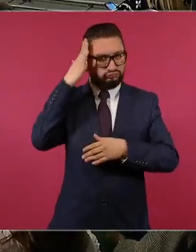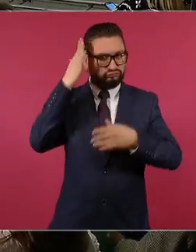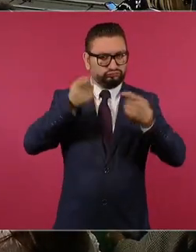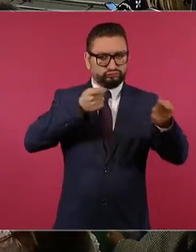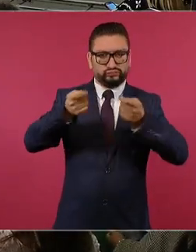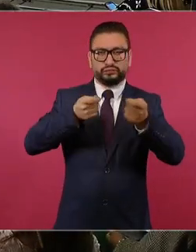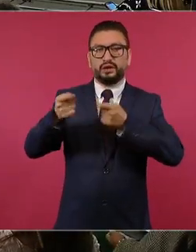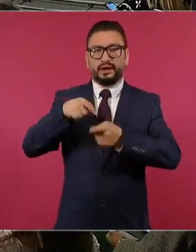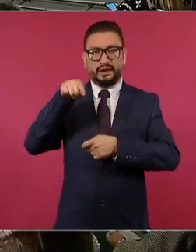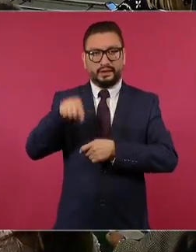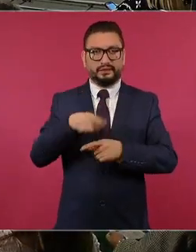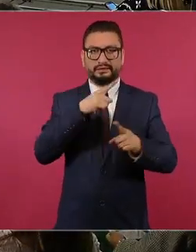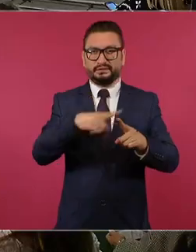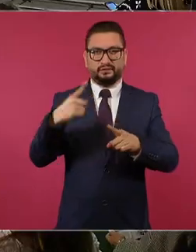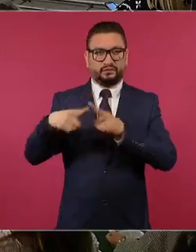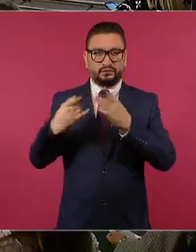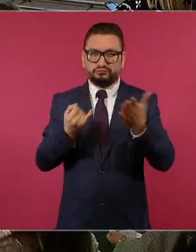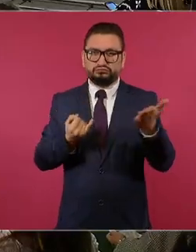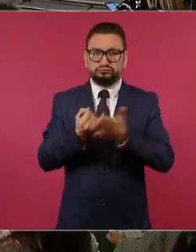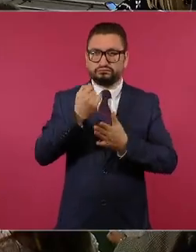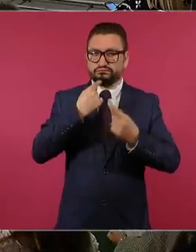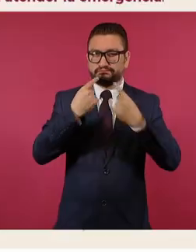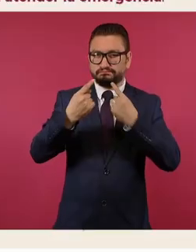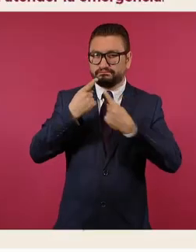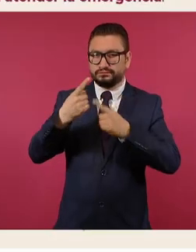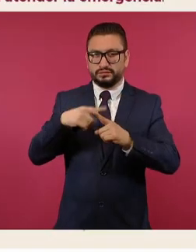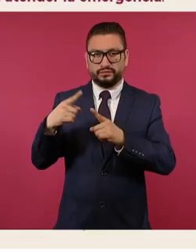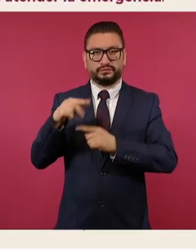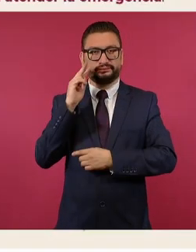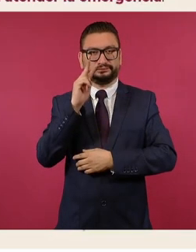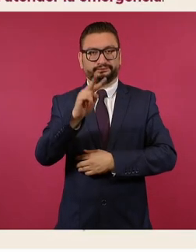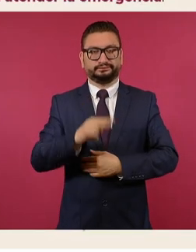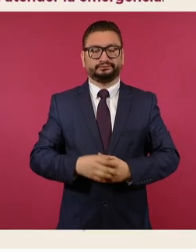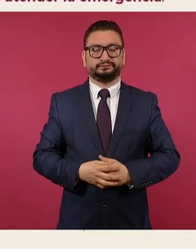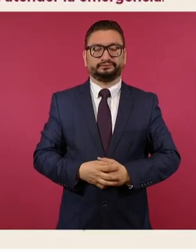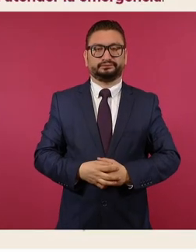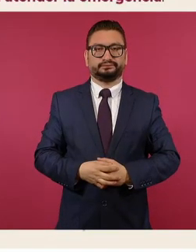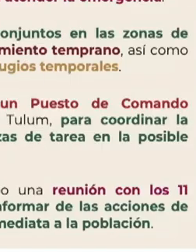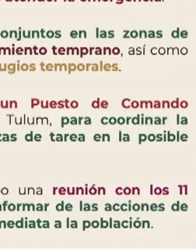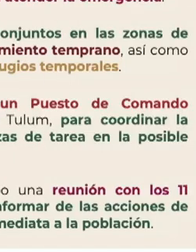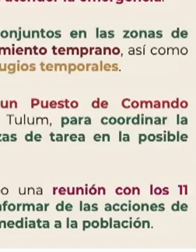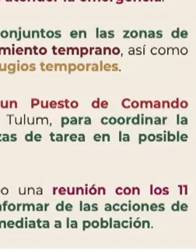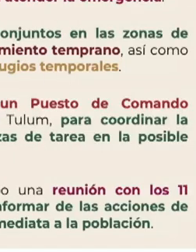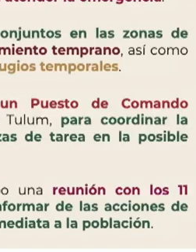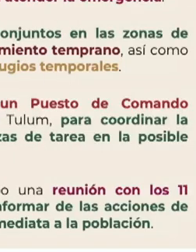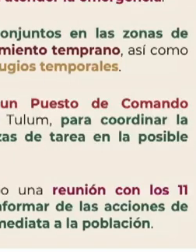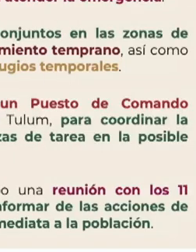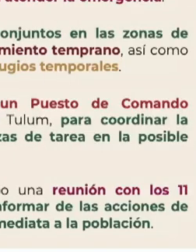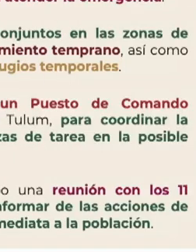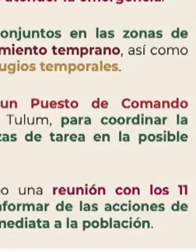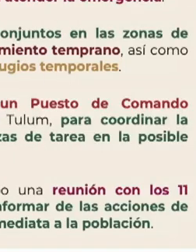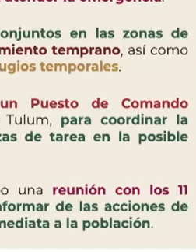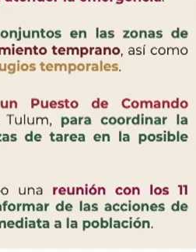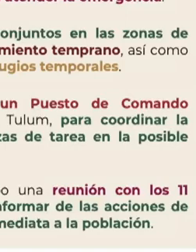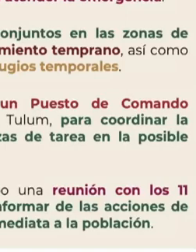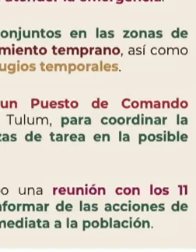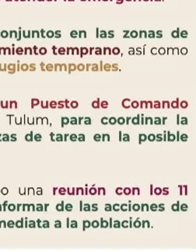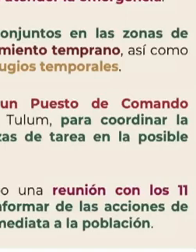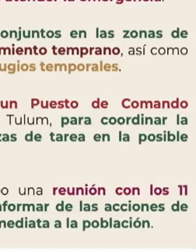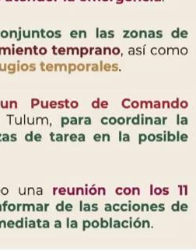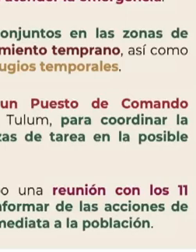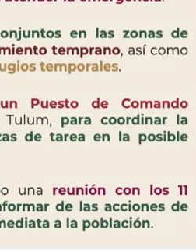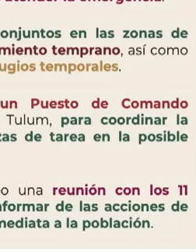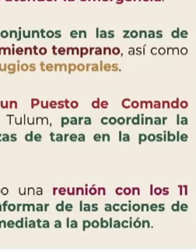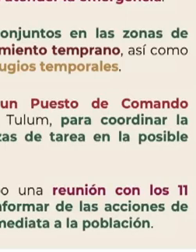diferentes decisiones, las cuales doy a conocer en este momento. Se suspenderán las clases los días